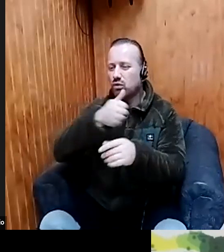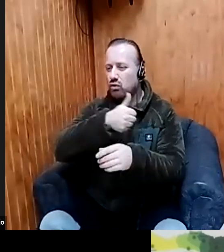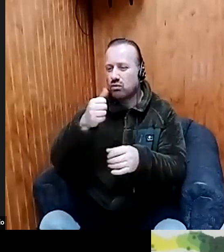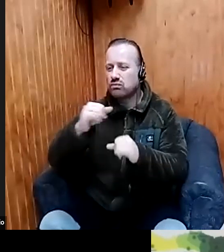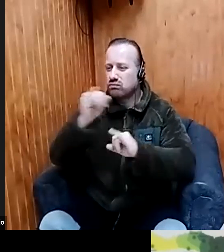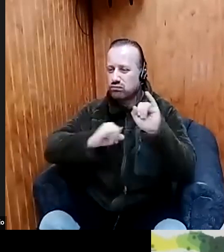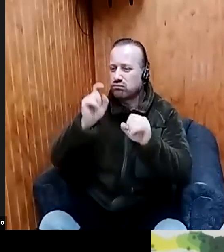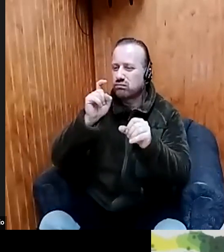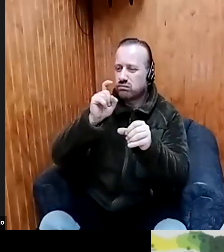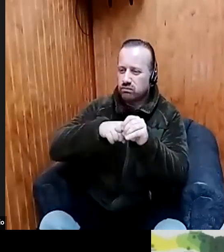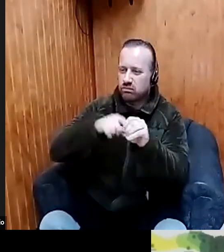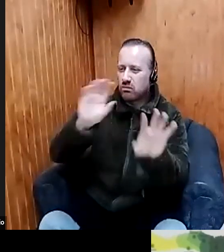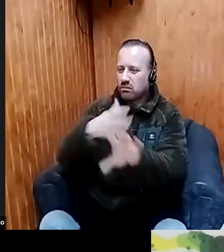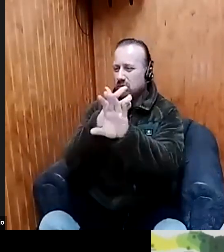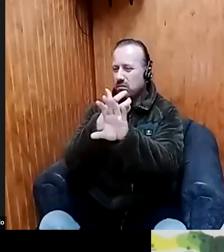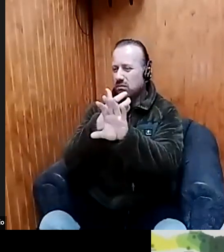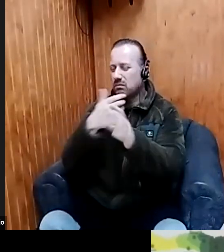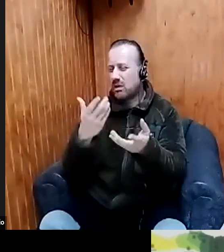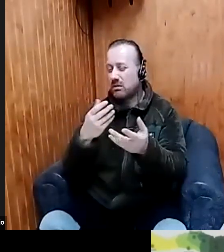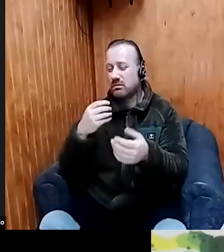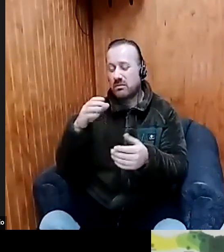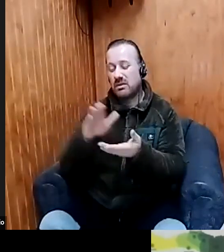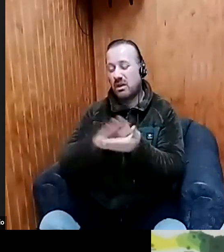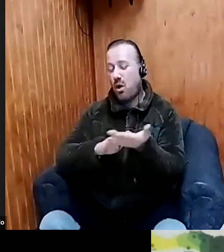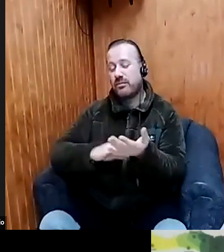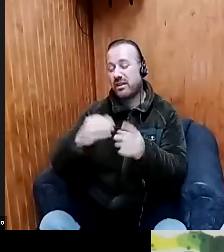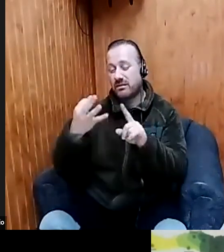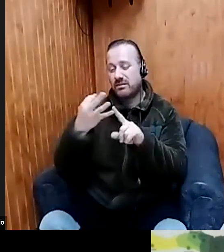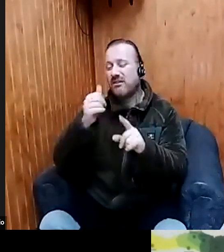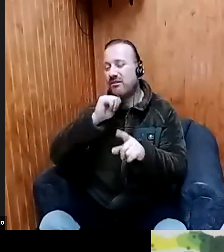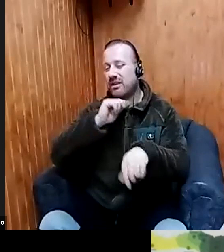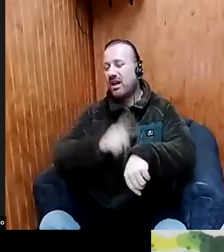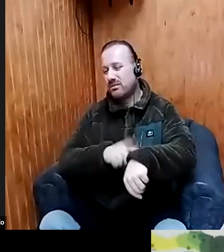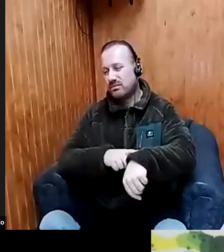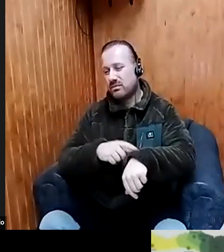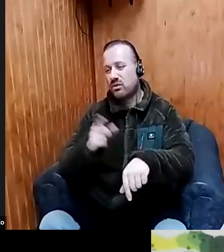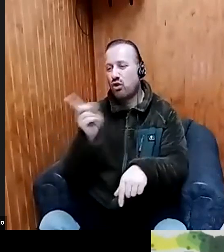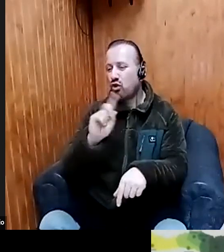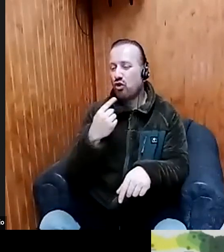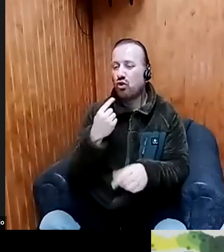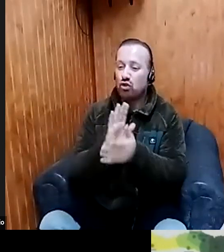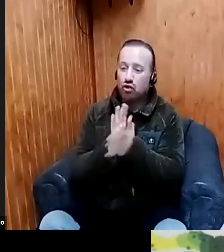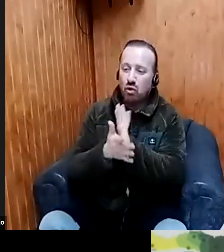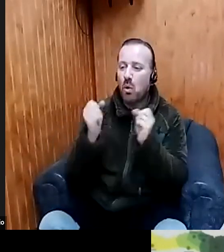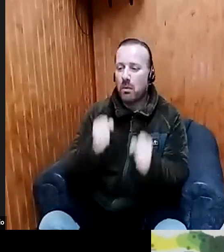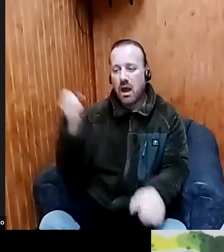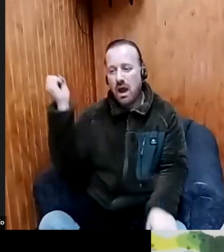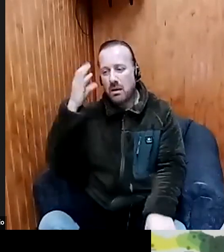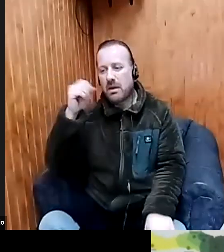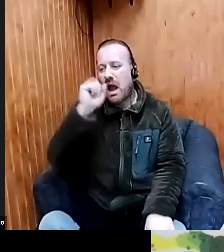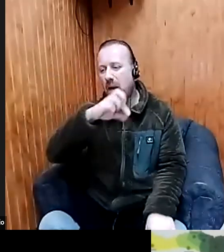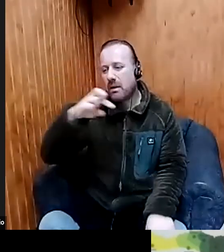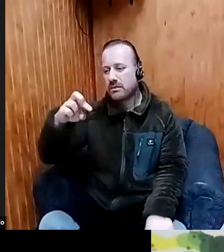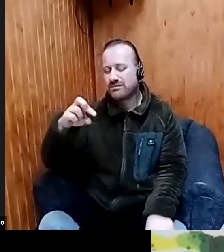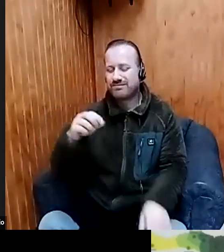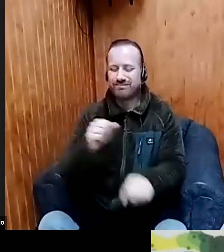cosas muy, por ejemplo, falta de tiempo, es cierto, falta de tiempo. No todo se puede aprender por indagación. No se puede, o sea, es